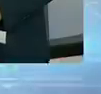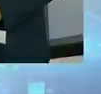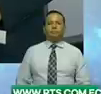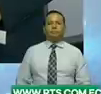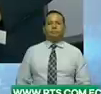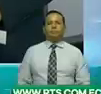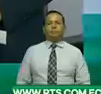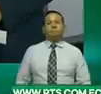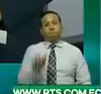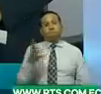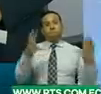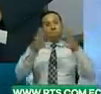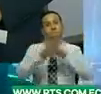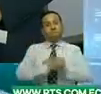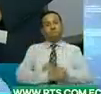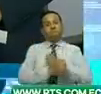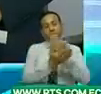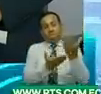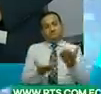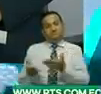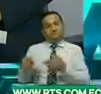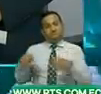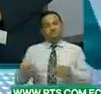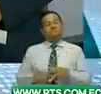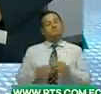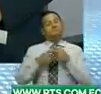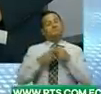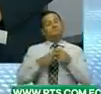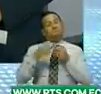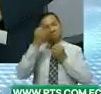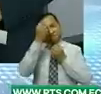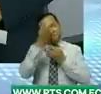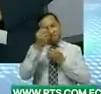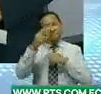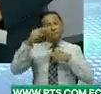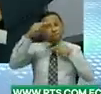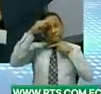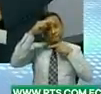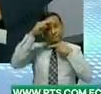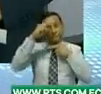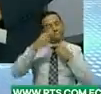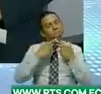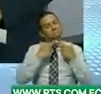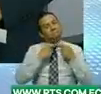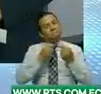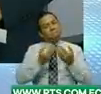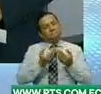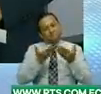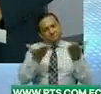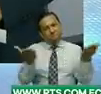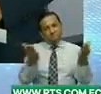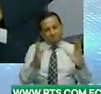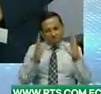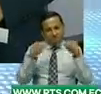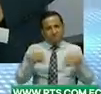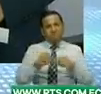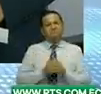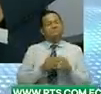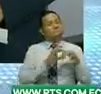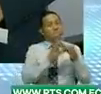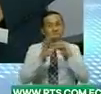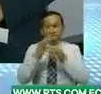¿Qué tal? Buenas noches. Bienvenidos a la emisión estelar de su informativo La Noticia. Un gusto como todos los días que nos acompañen. Compañeros, buenas